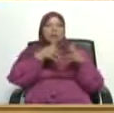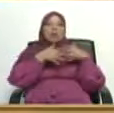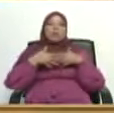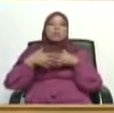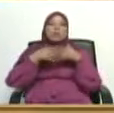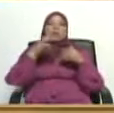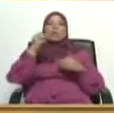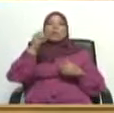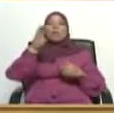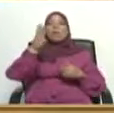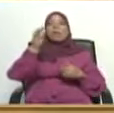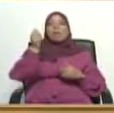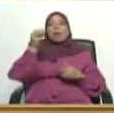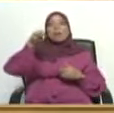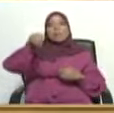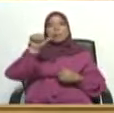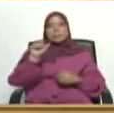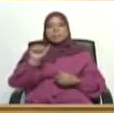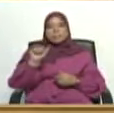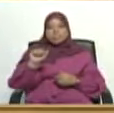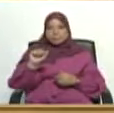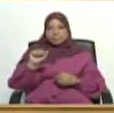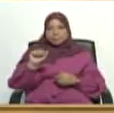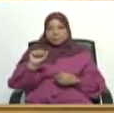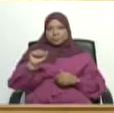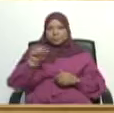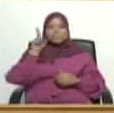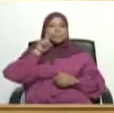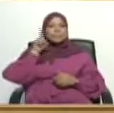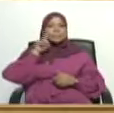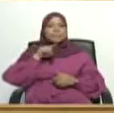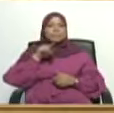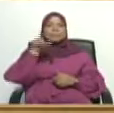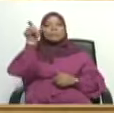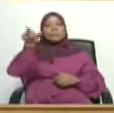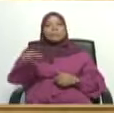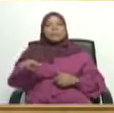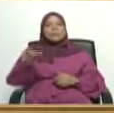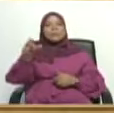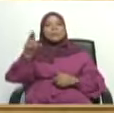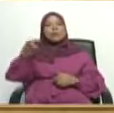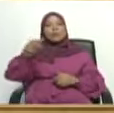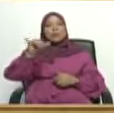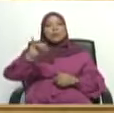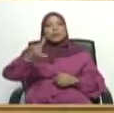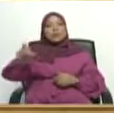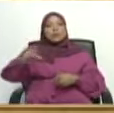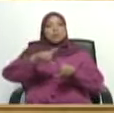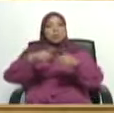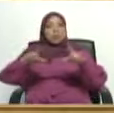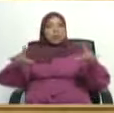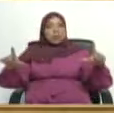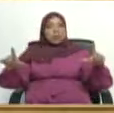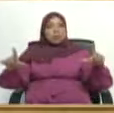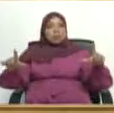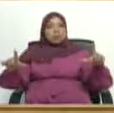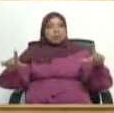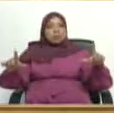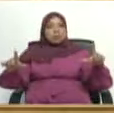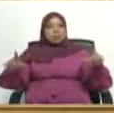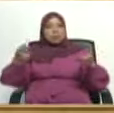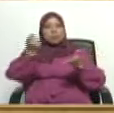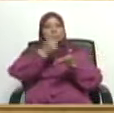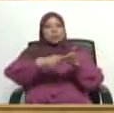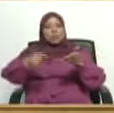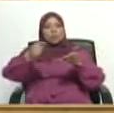como el Premio Nobel de la Paz, no mentira, a Winston Churchill le otorgaron el Premio Nobel de Literatura y escribió un